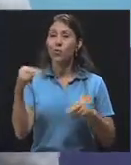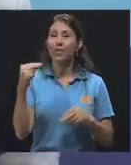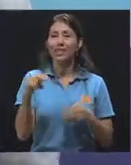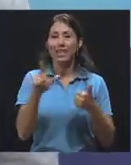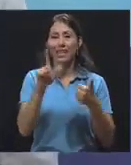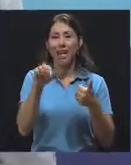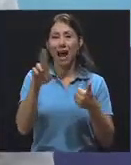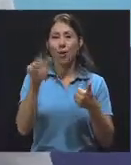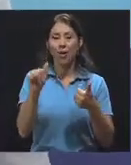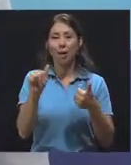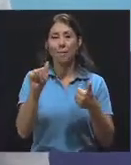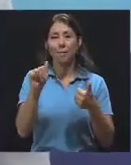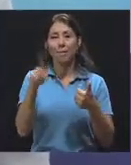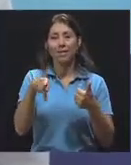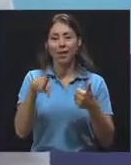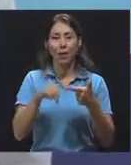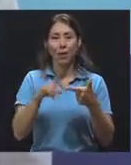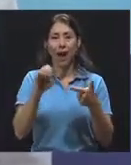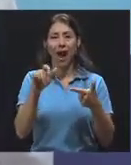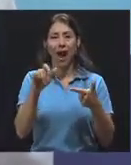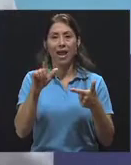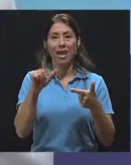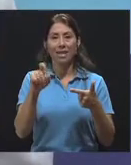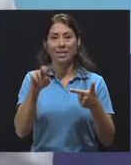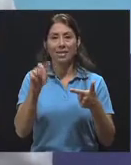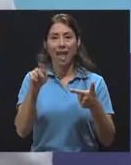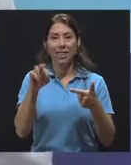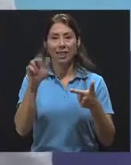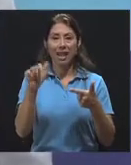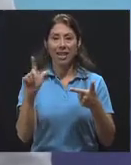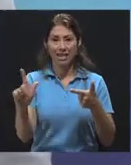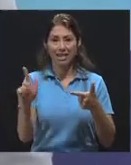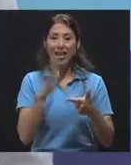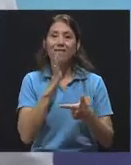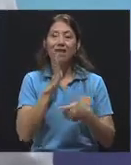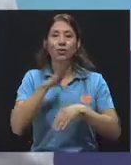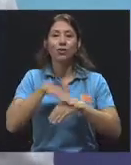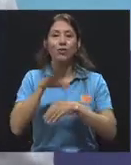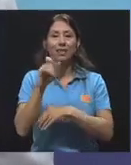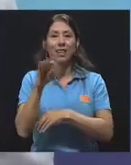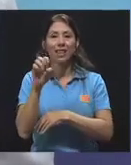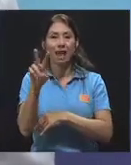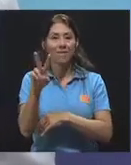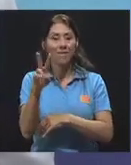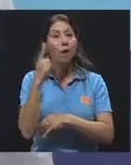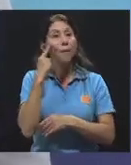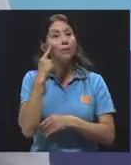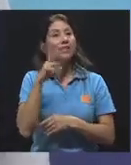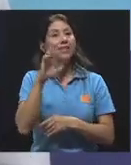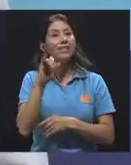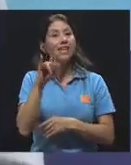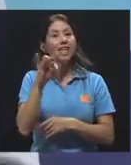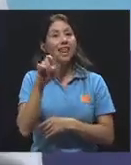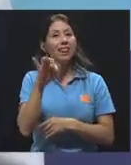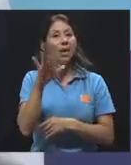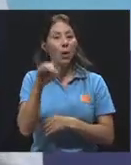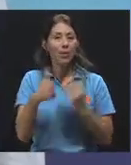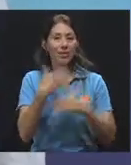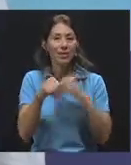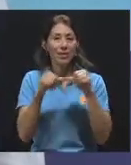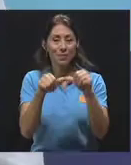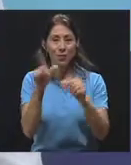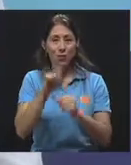Laura Pacheco y Alexandra Latichev conversando sobre CETAF. Vamos a nuestra sección Cinético y volvemos. Esto